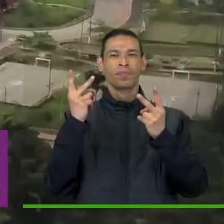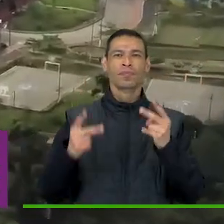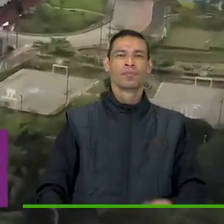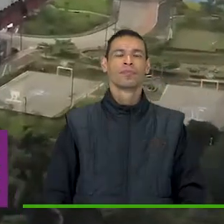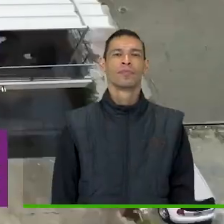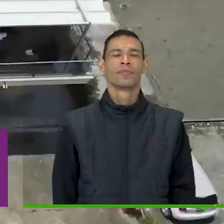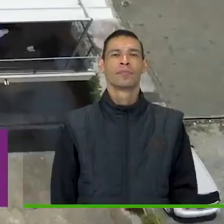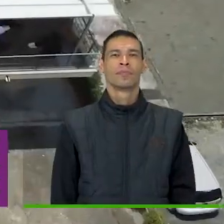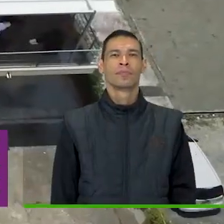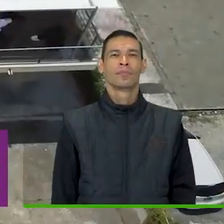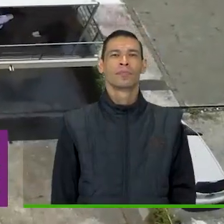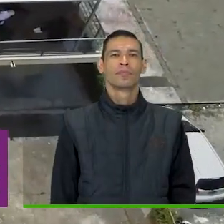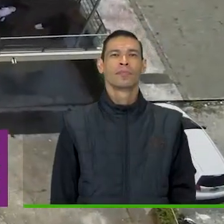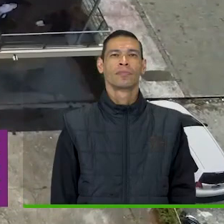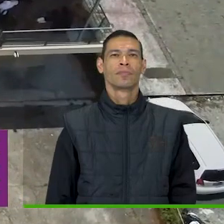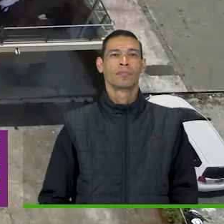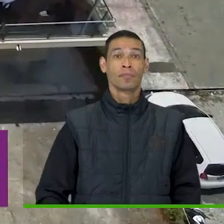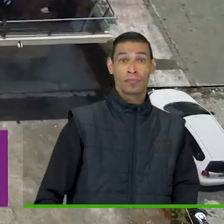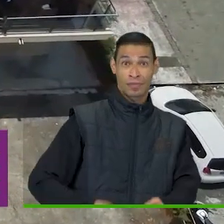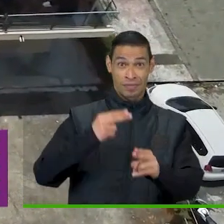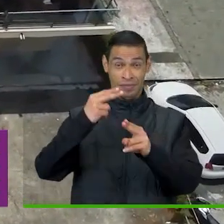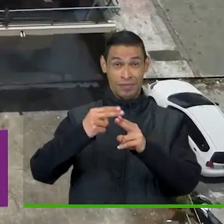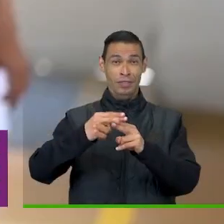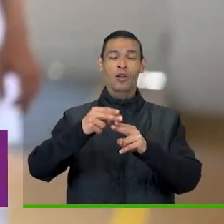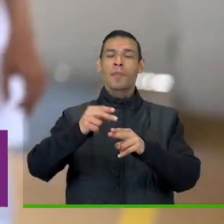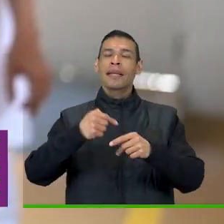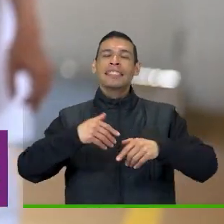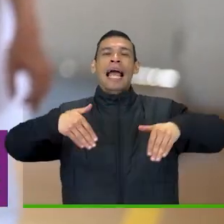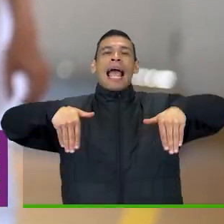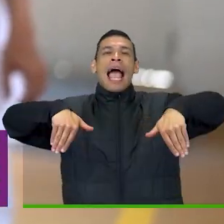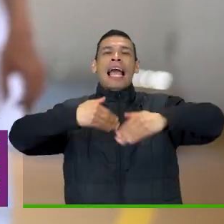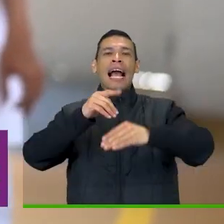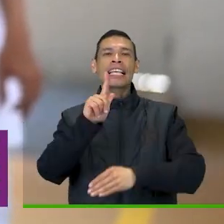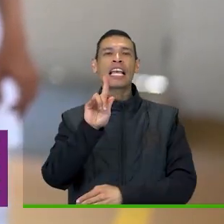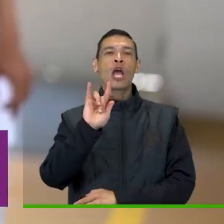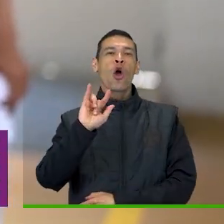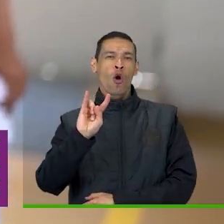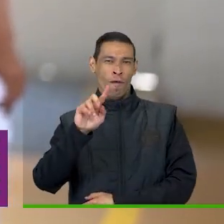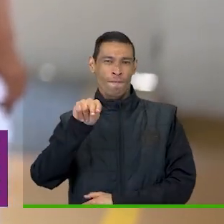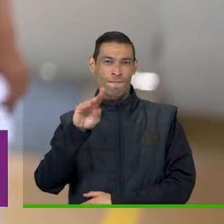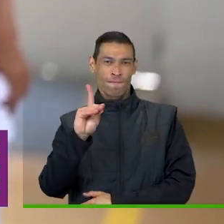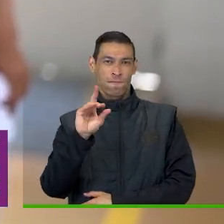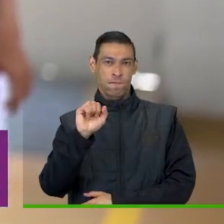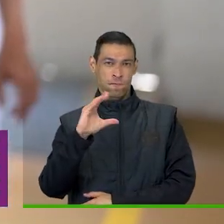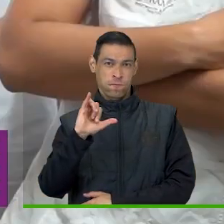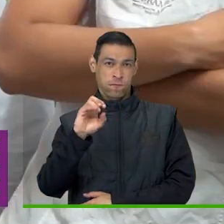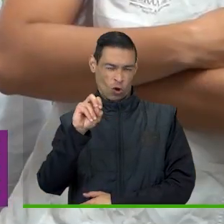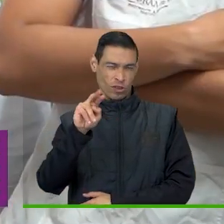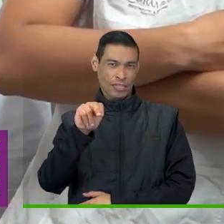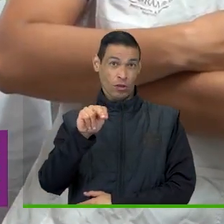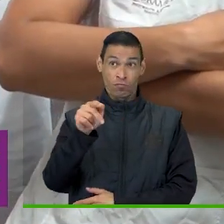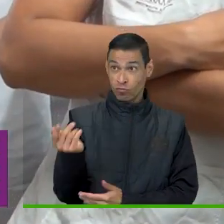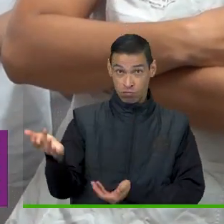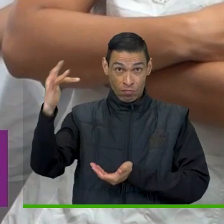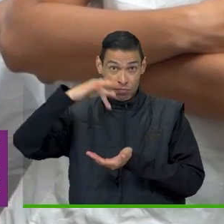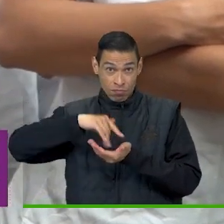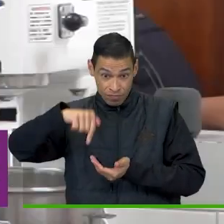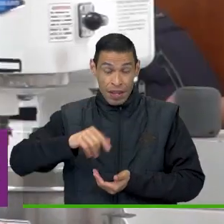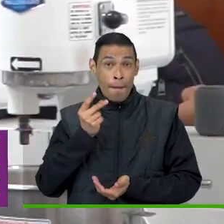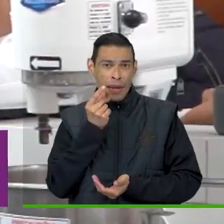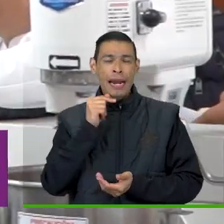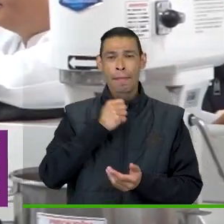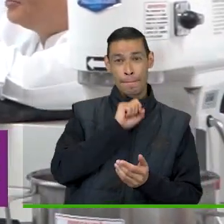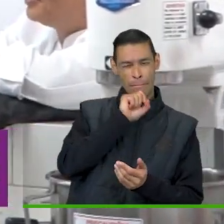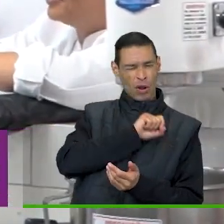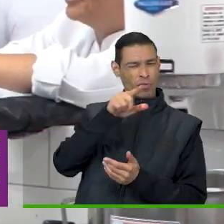Aunque su nombre es Calle de la Fundación, si usted viene a Pereira es más fácil que pregunte por la antigua estación del tren. Desde 2019 es sede